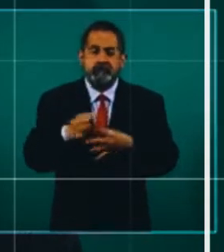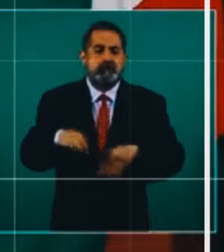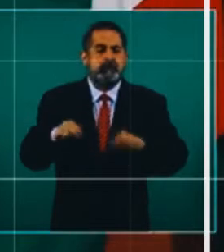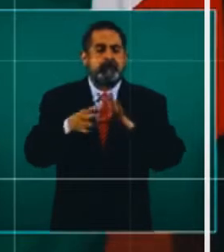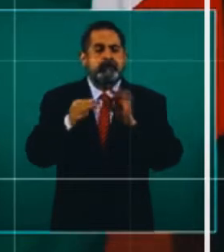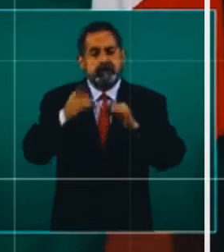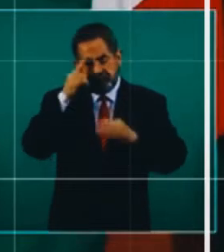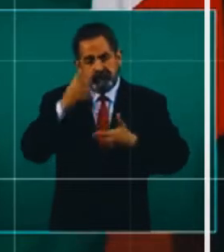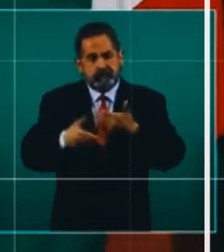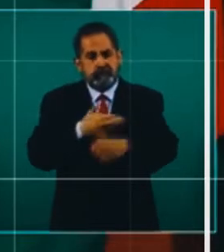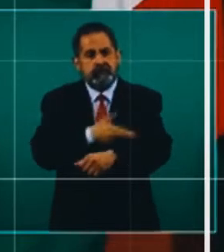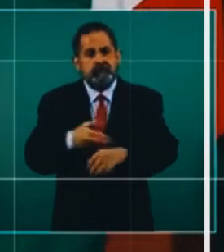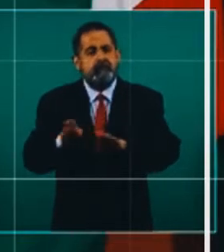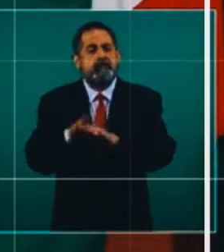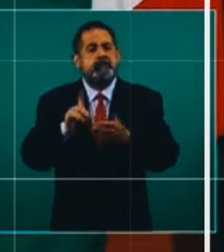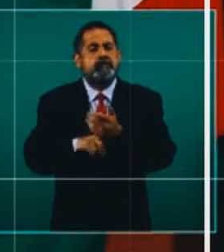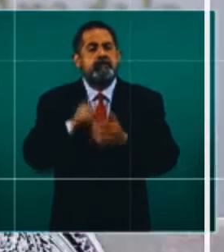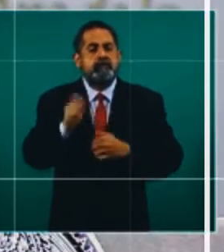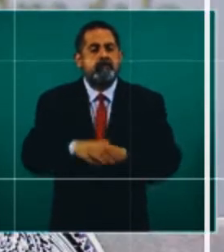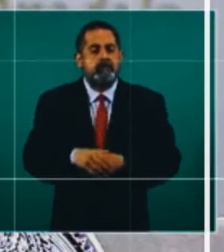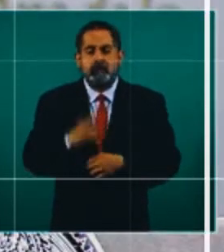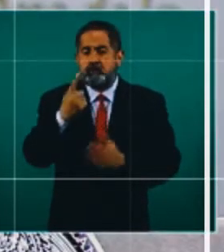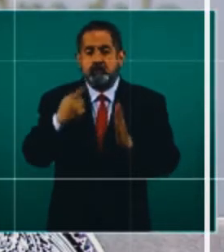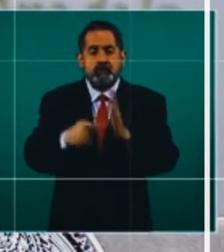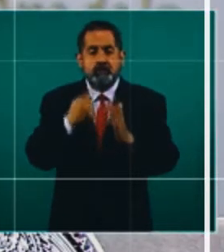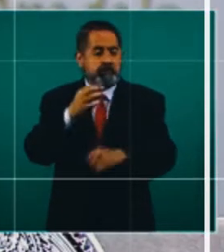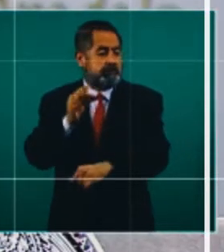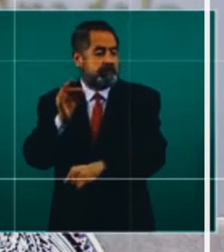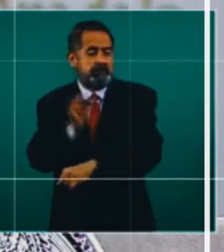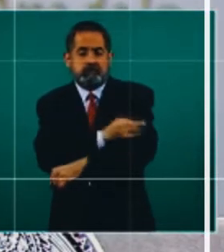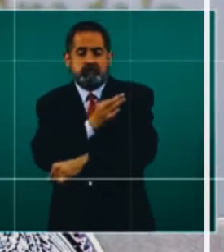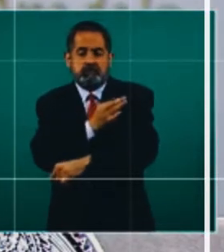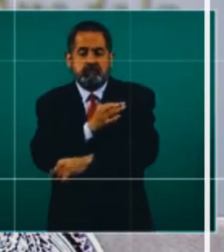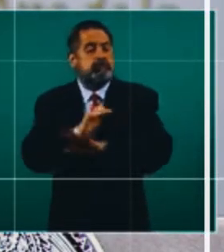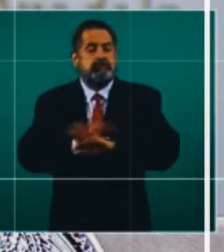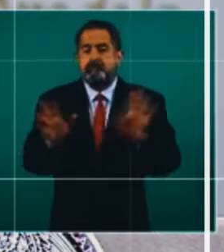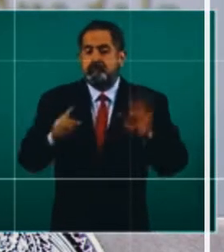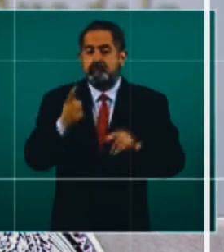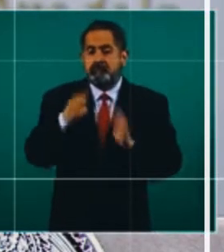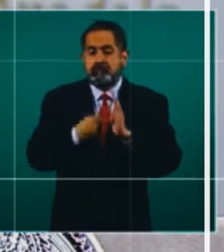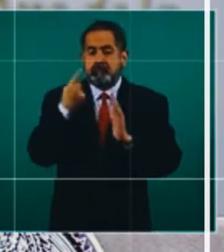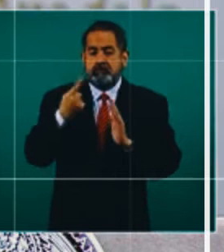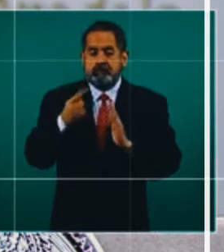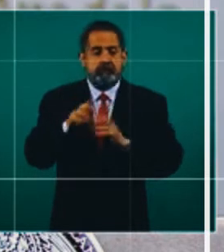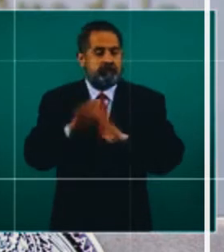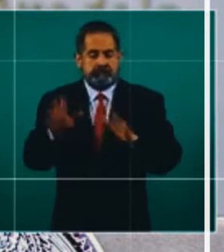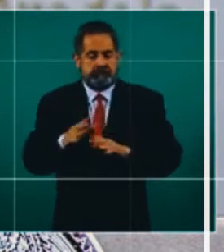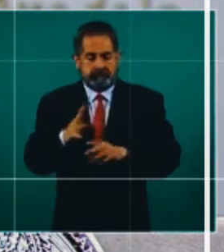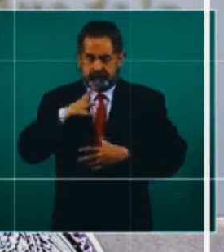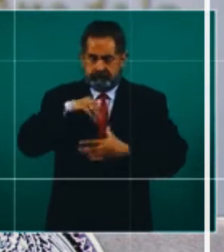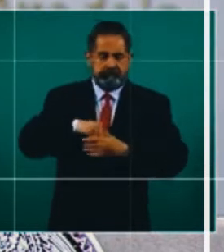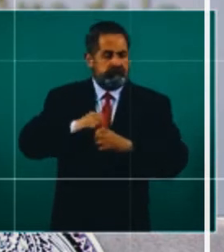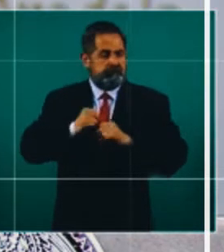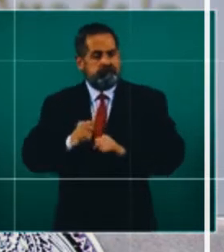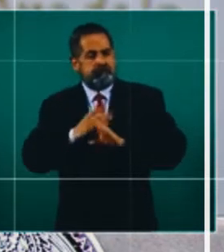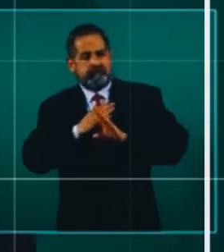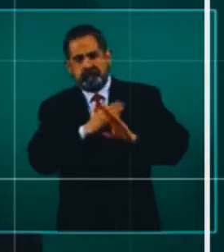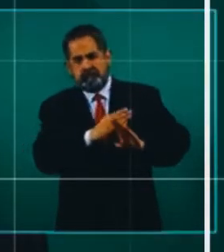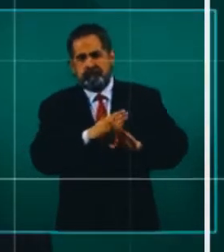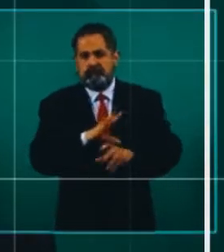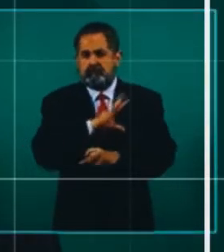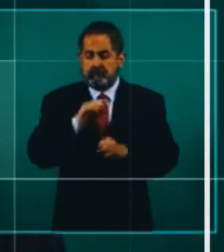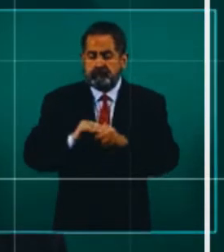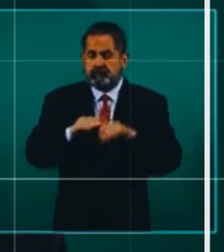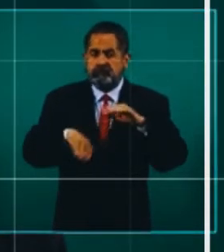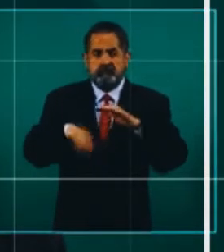para el operativo es: solo requiere una dosis. Con una dosis se obtiene el efecto máximo esperado, que es una eficacia